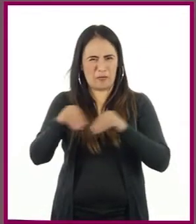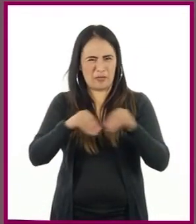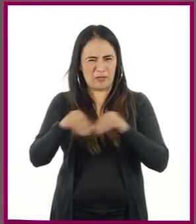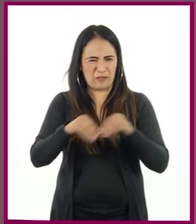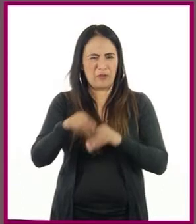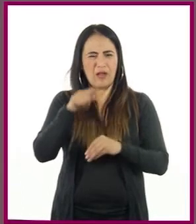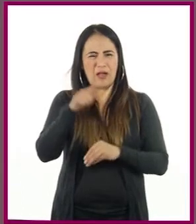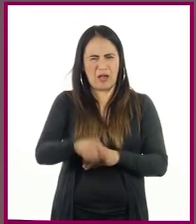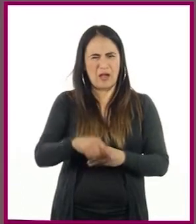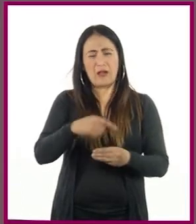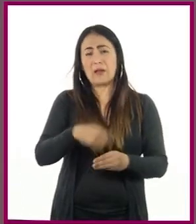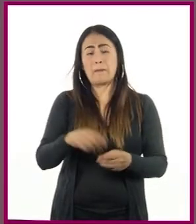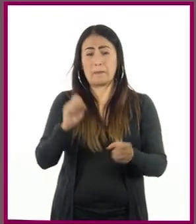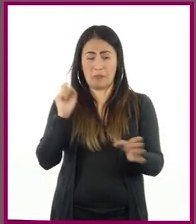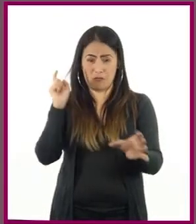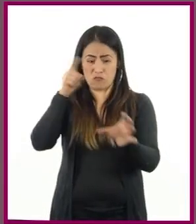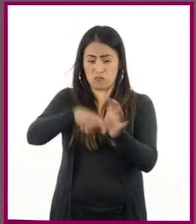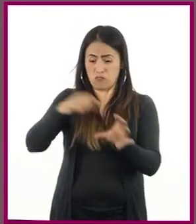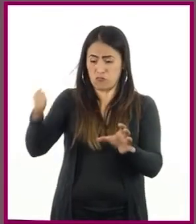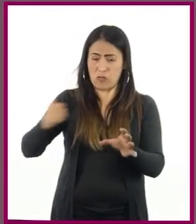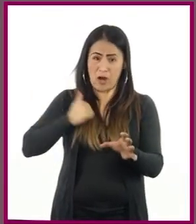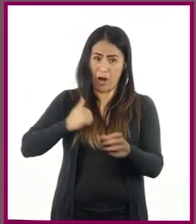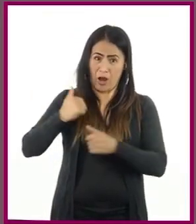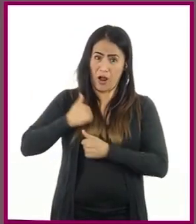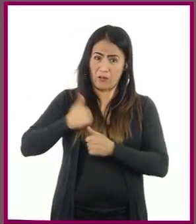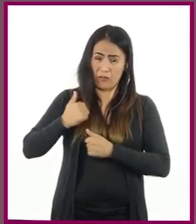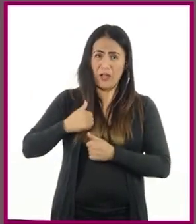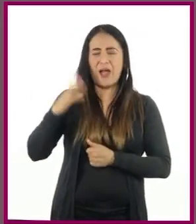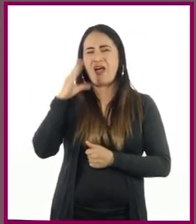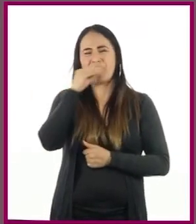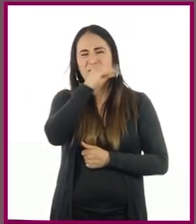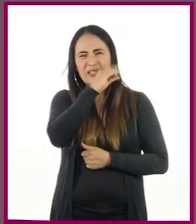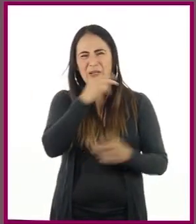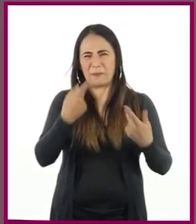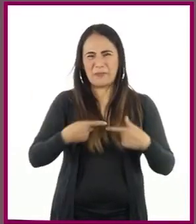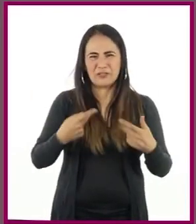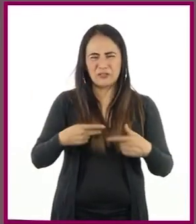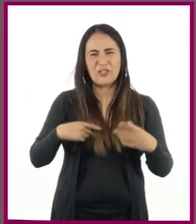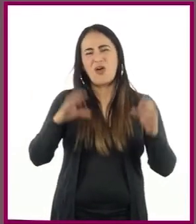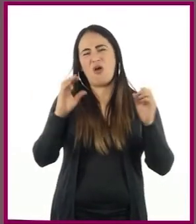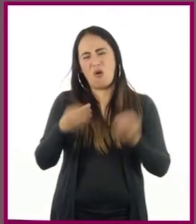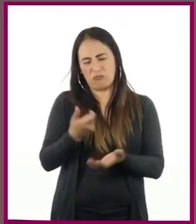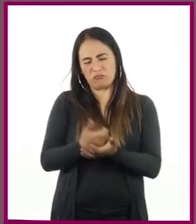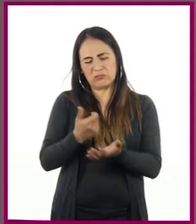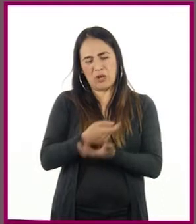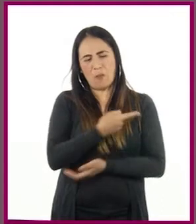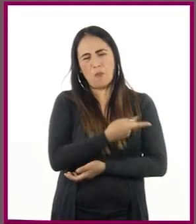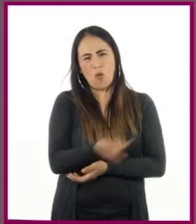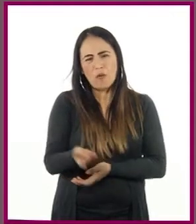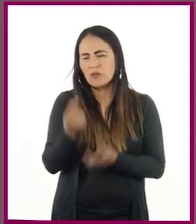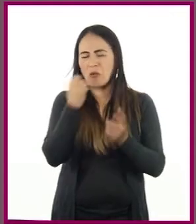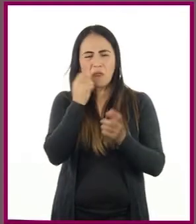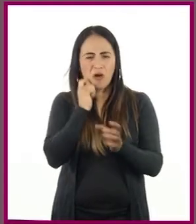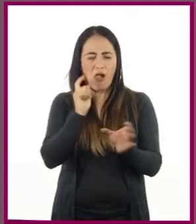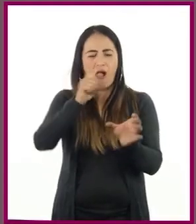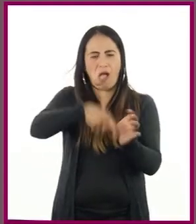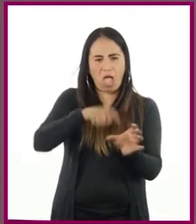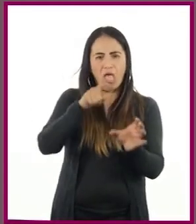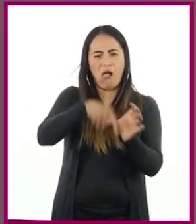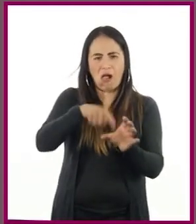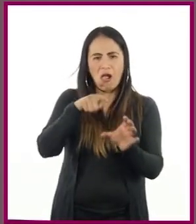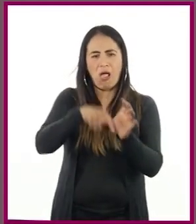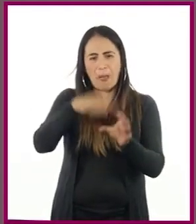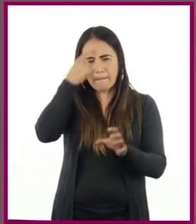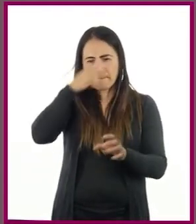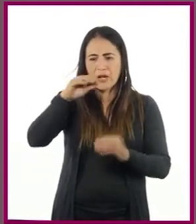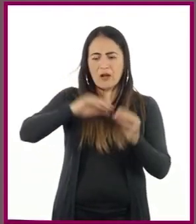en contra del reclutamiento forzado de jóvenes afroamericanos y de la clase media y baja para combatir al otro lado del